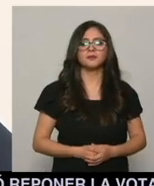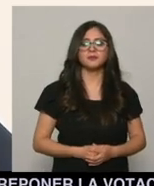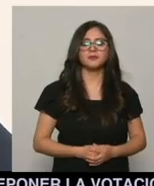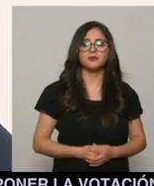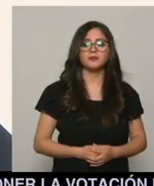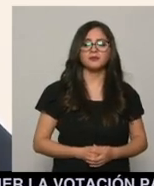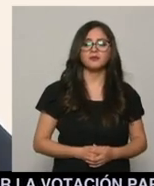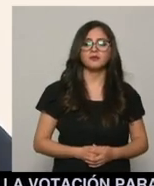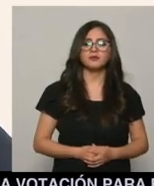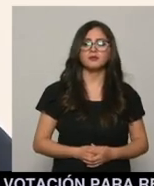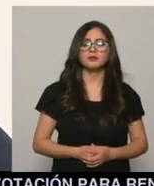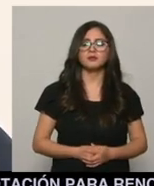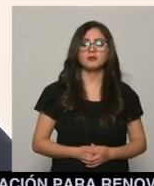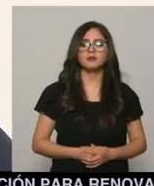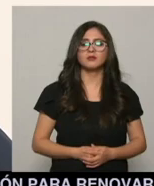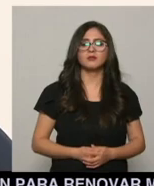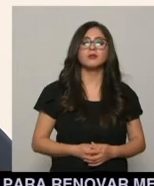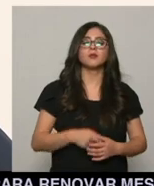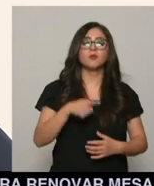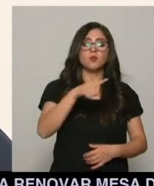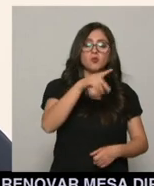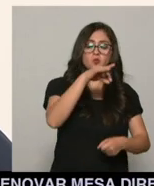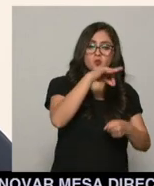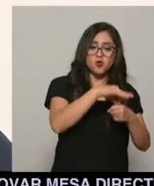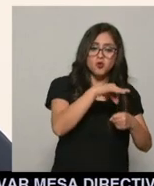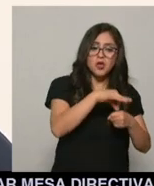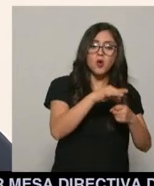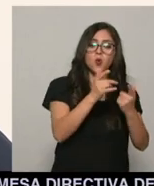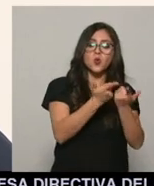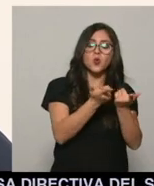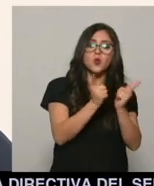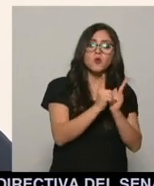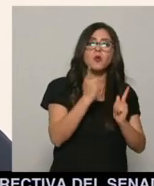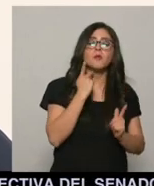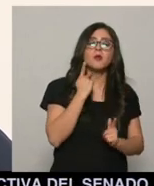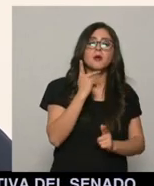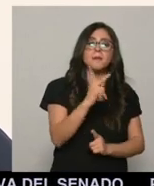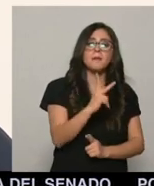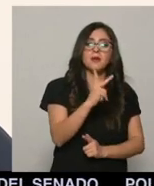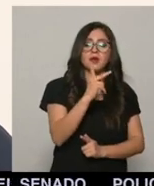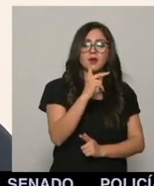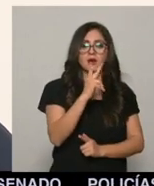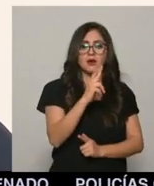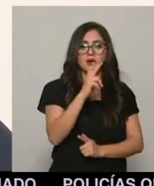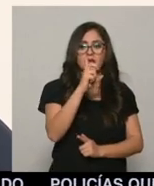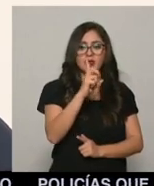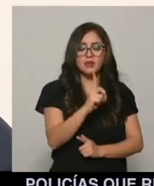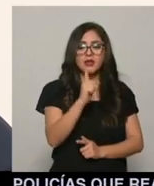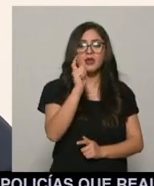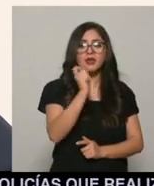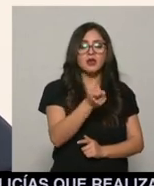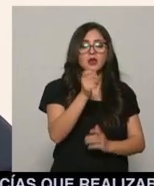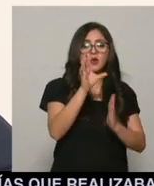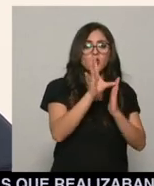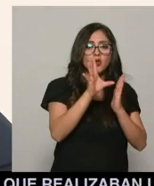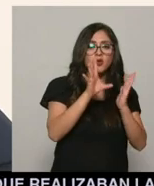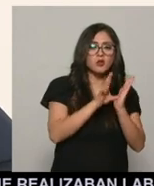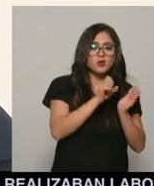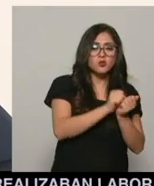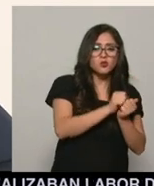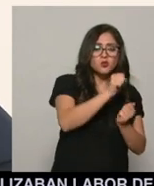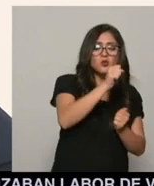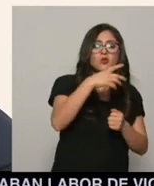los amigos del PRD por reformar la Constitución para establecer la reelección